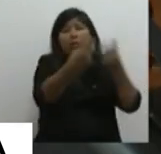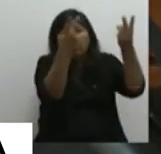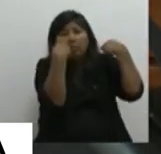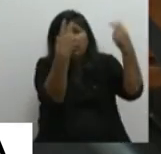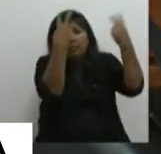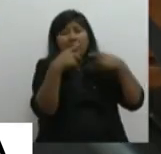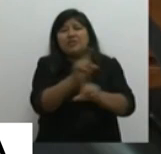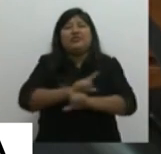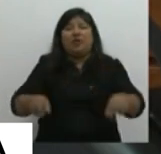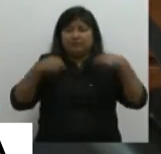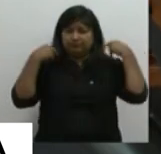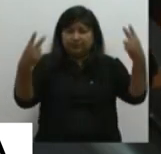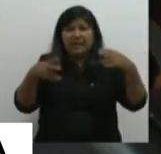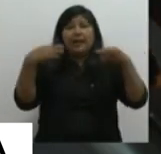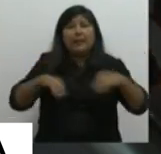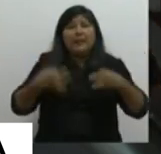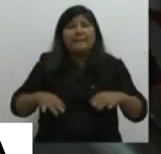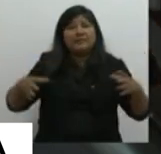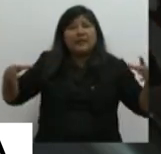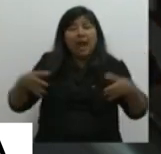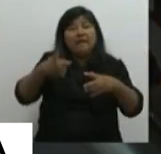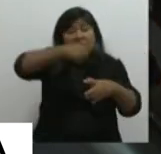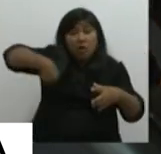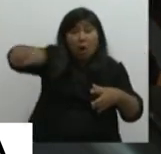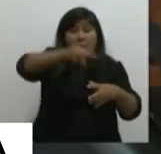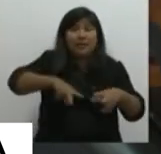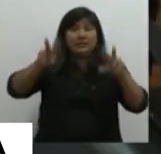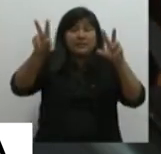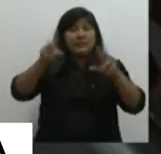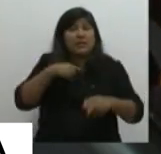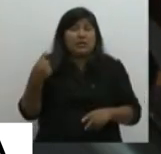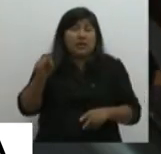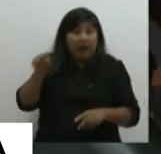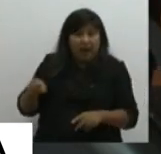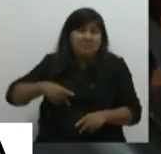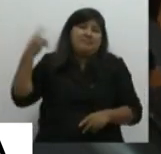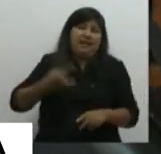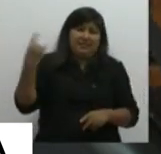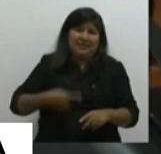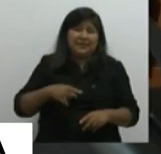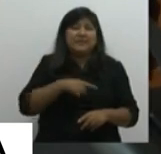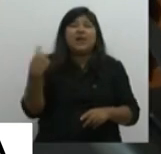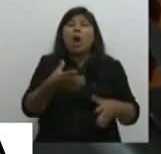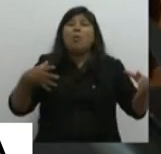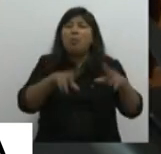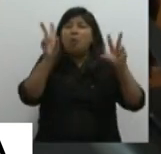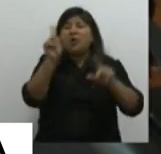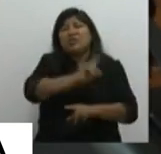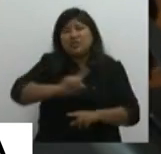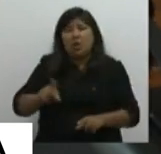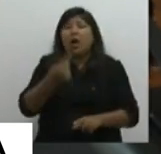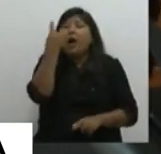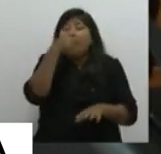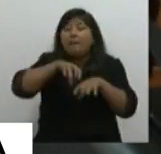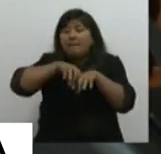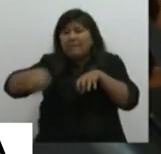bloque. Está mintiendo, señor presidente. No es el bloque, es algún sector que quiere